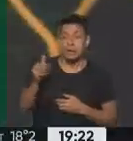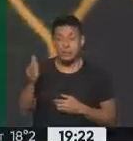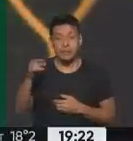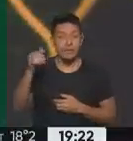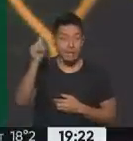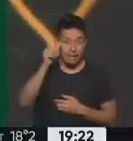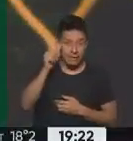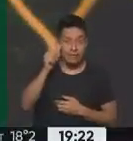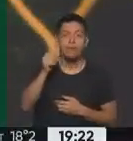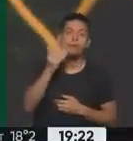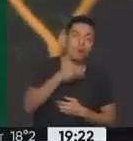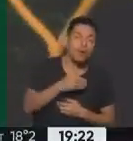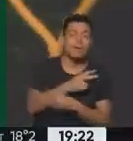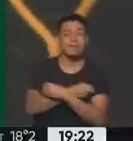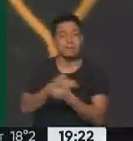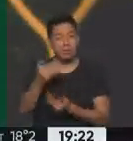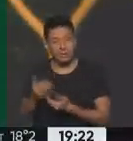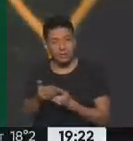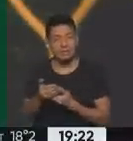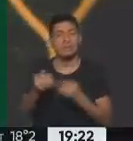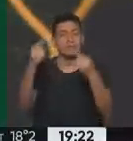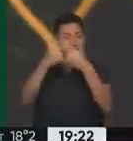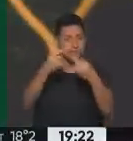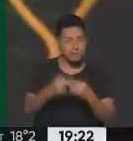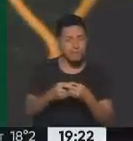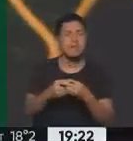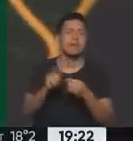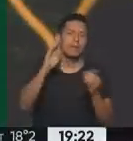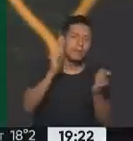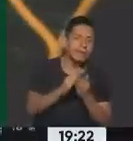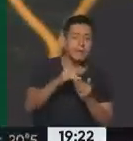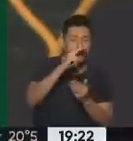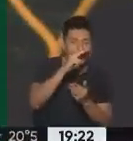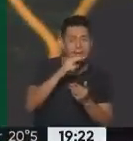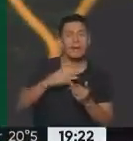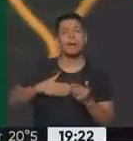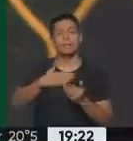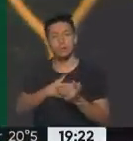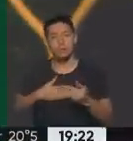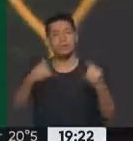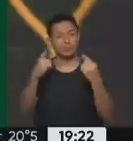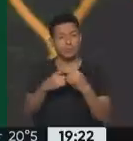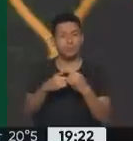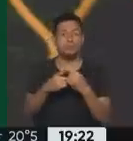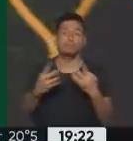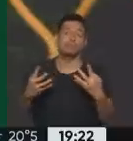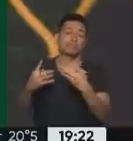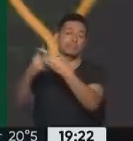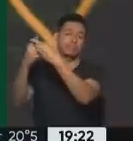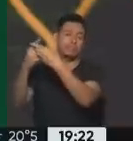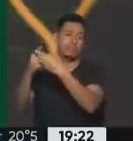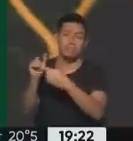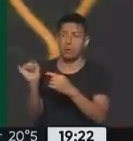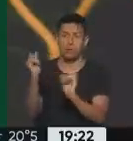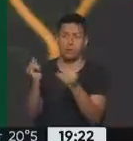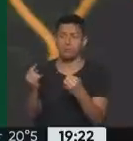Plata, vamos a tener Boca y Defensa y Justicia, vamos a tener Estudiantes de La Plata, Argentinos Juniors, obviamente la localía marca el mejor ubicado, claro, en